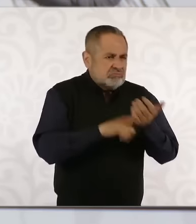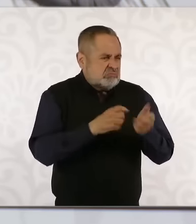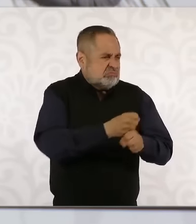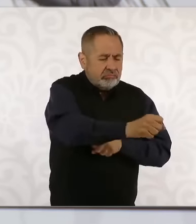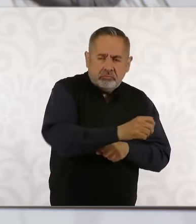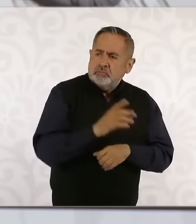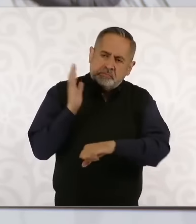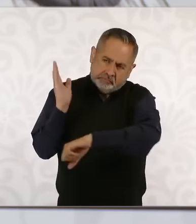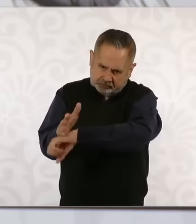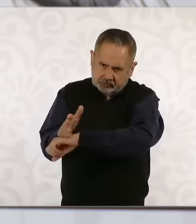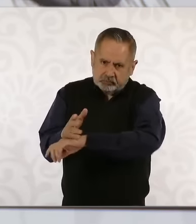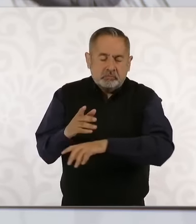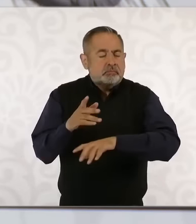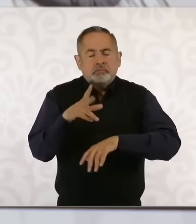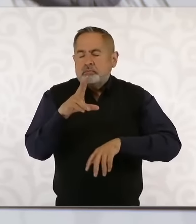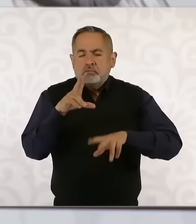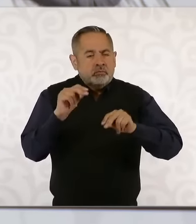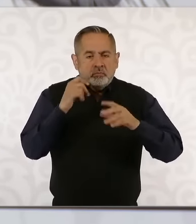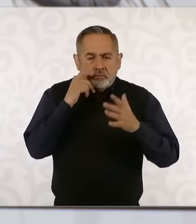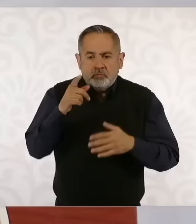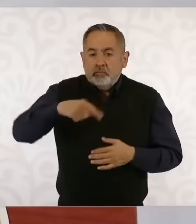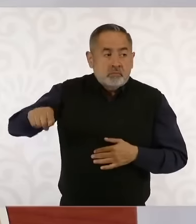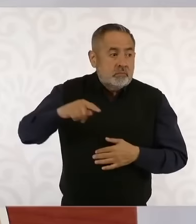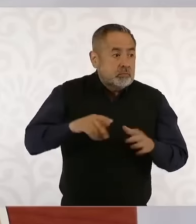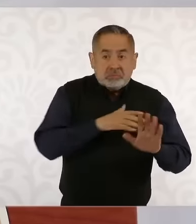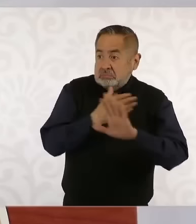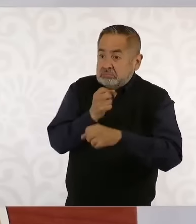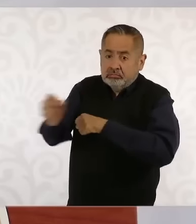sancione, pero no queremos tampoco que los policías sean golpeados,